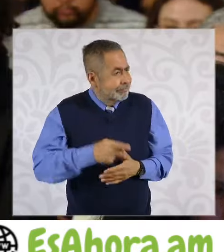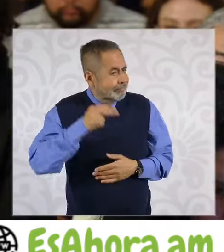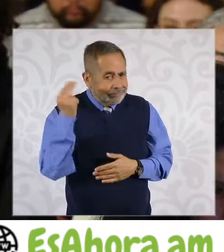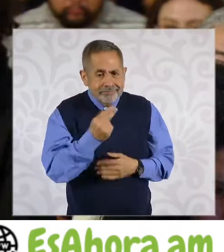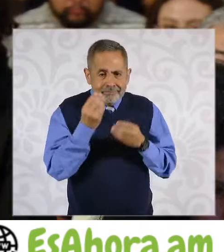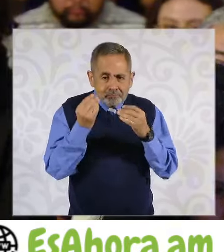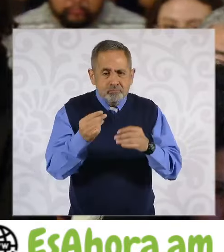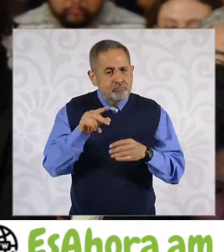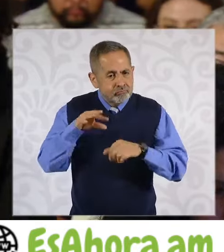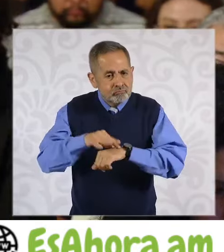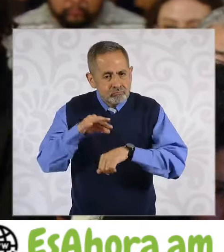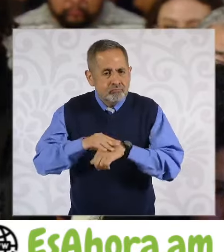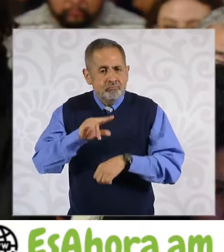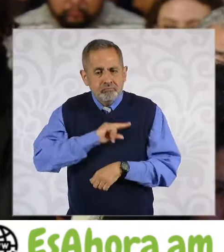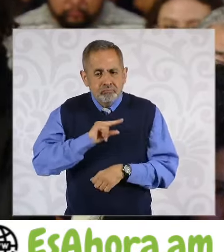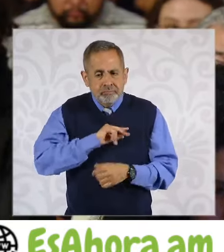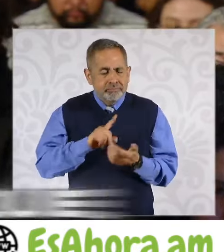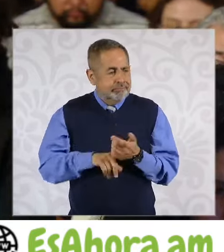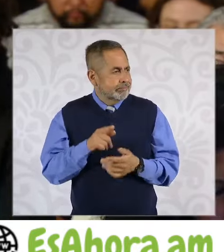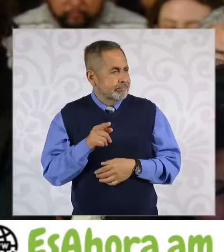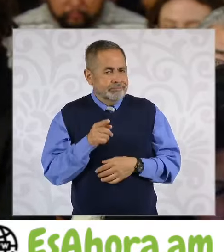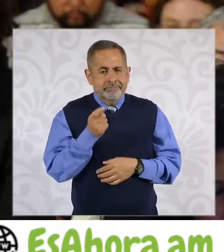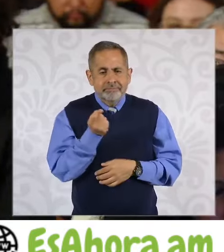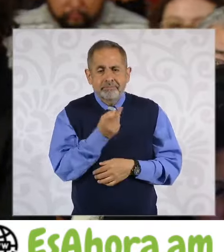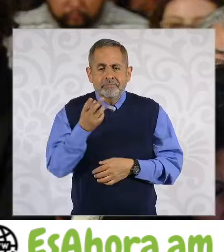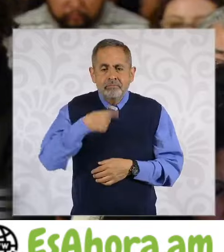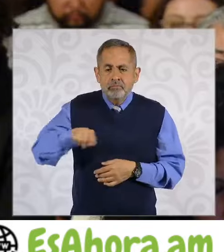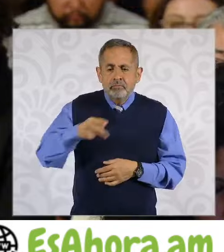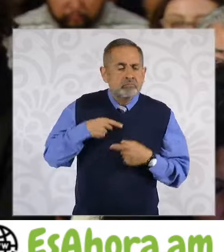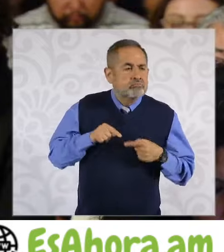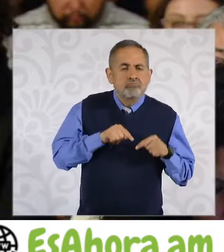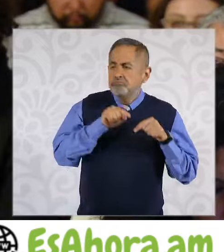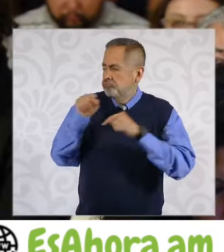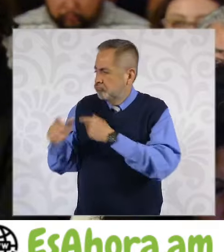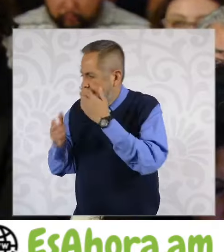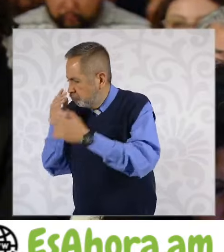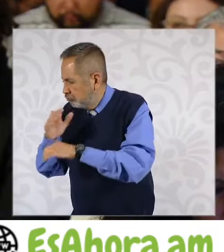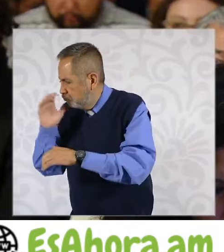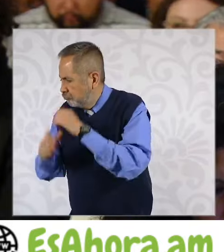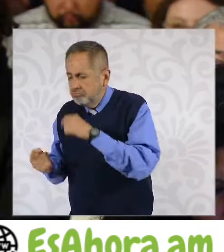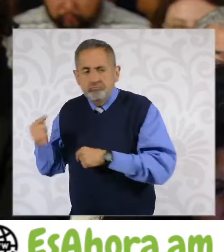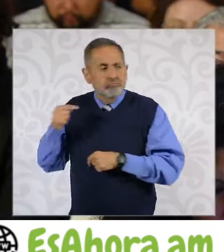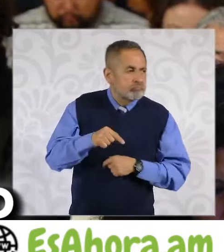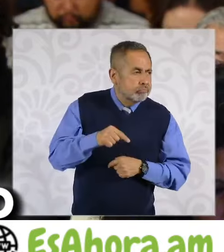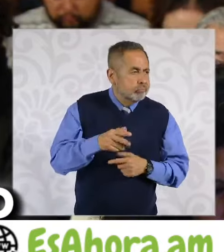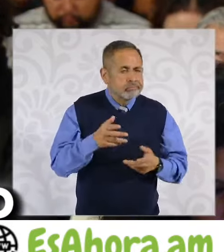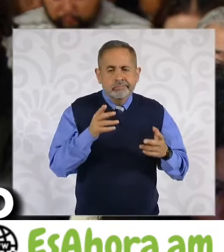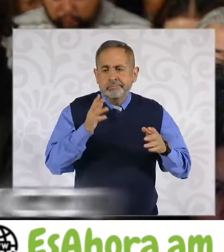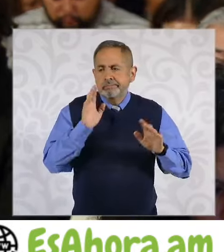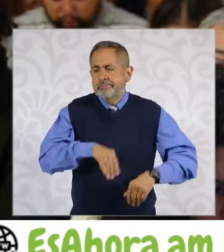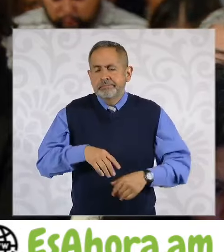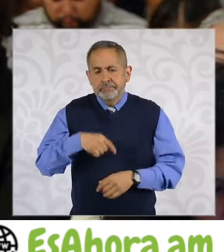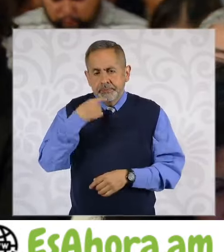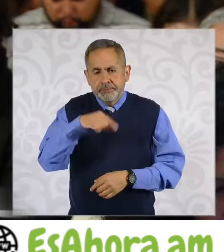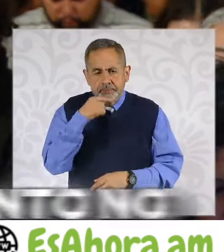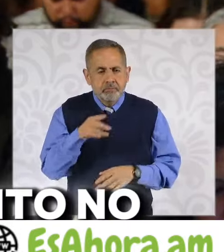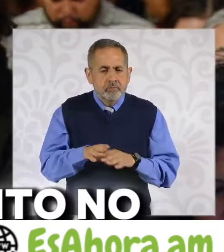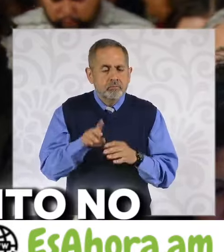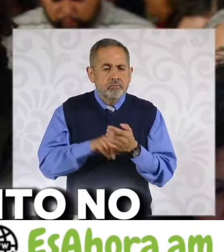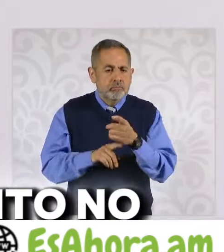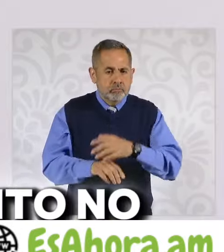médicos especialistas, como que a este sector que se está yendo a Cuba no tienen como que esa traba dentro de México. Ojalá es